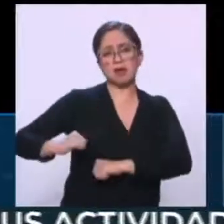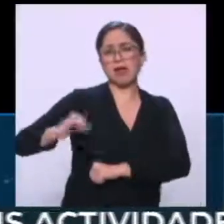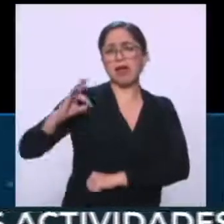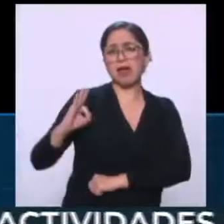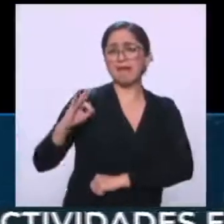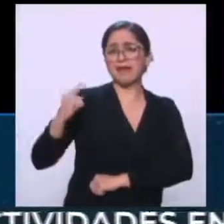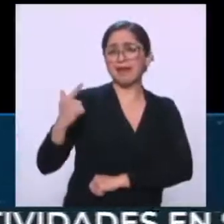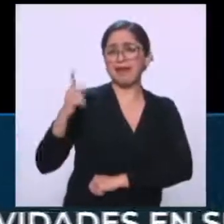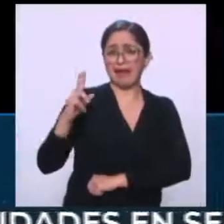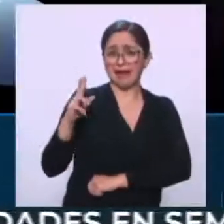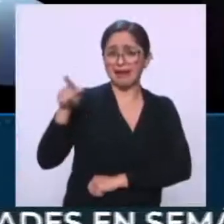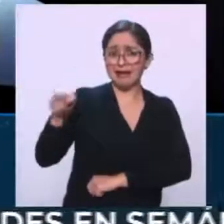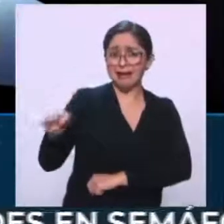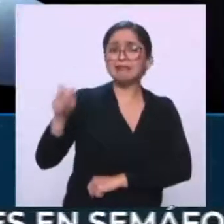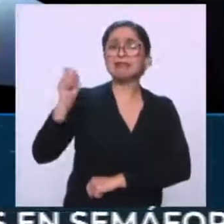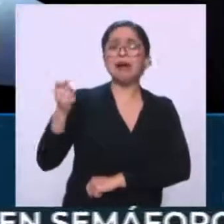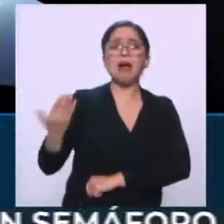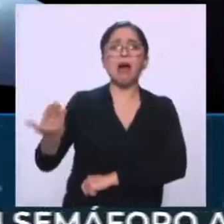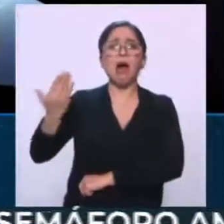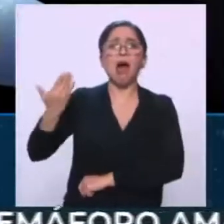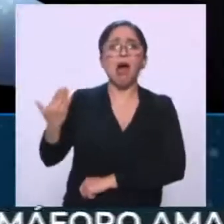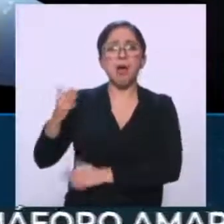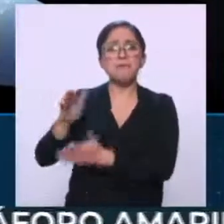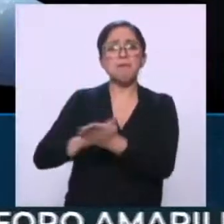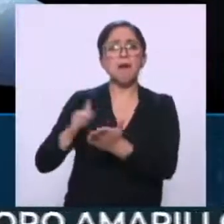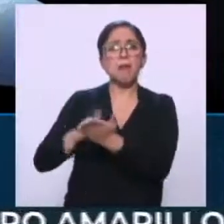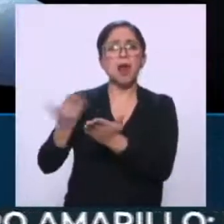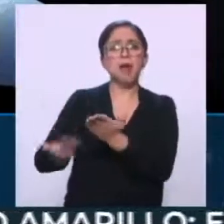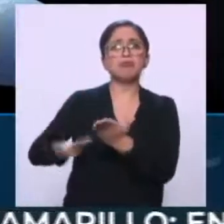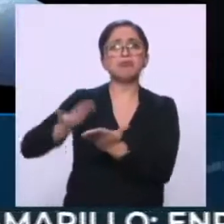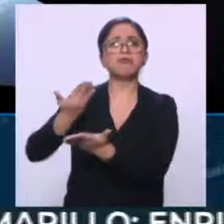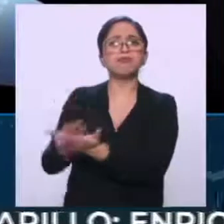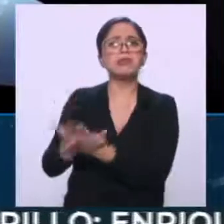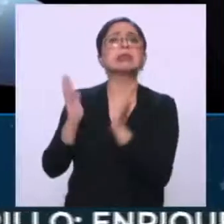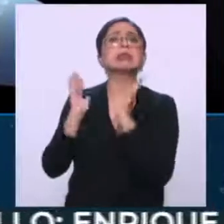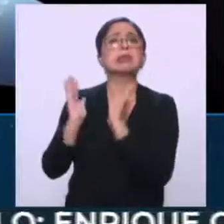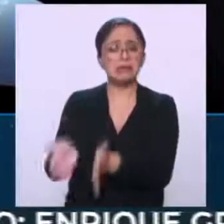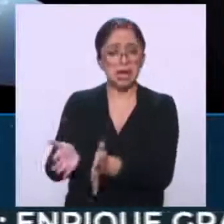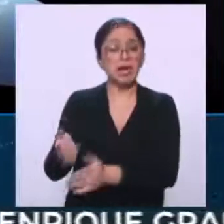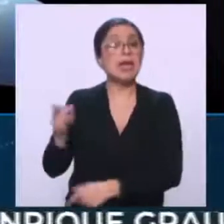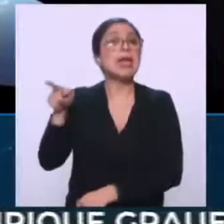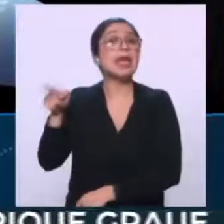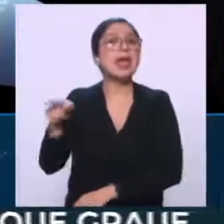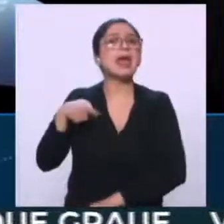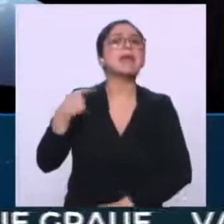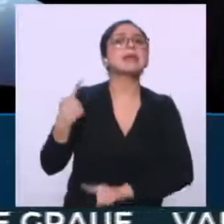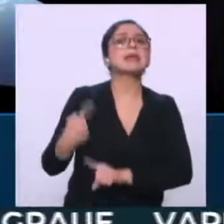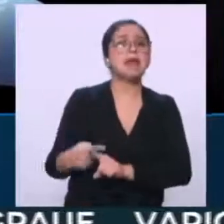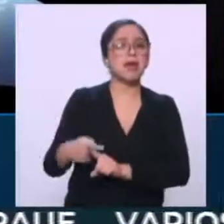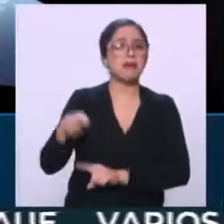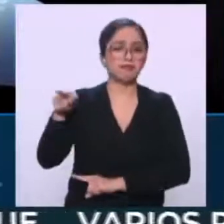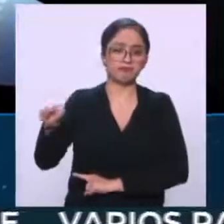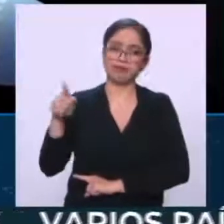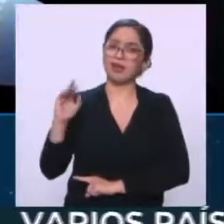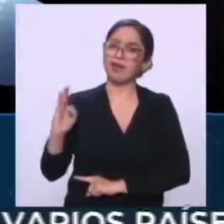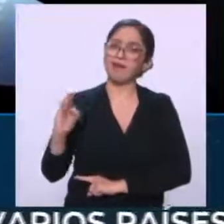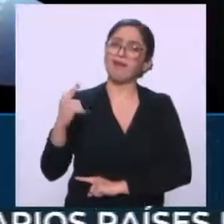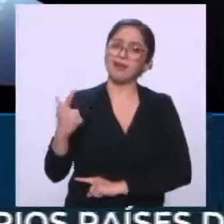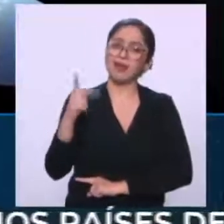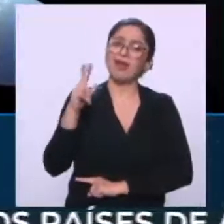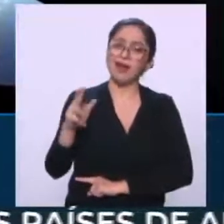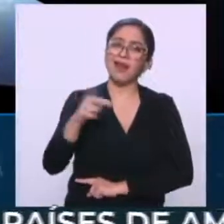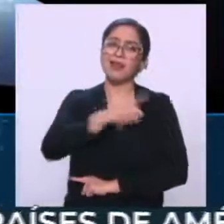porque ya se le entregó el expediente y ahora la FGR tiene la responsabilidad de